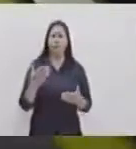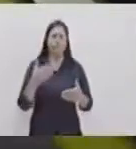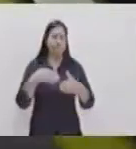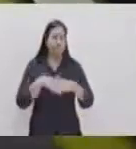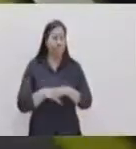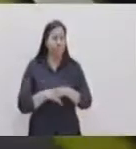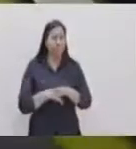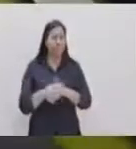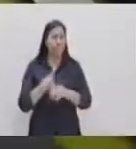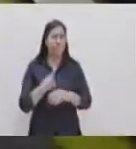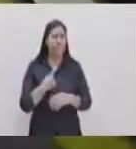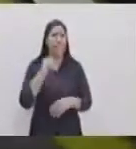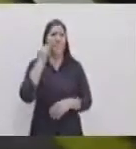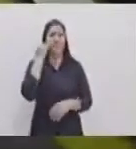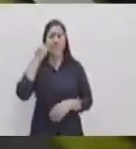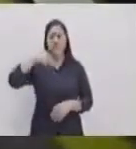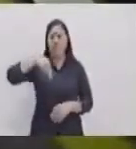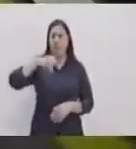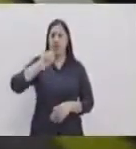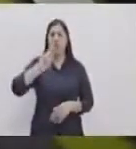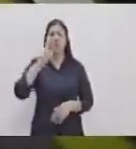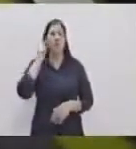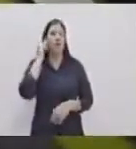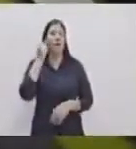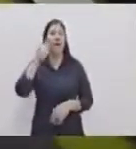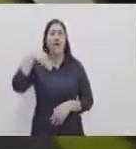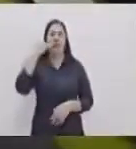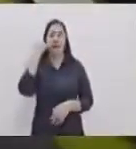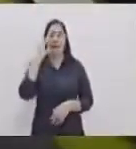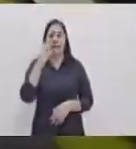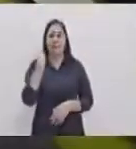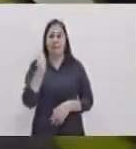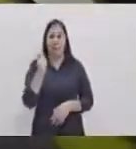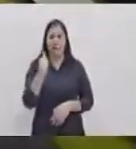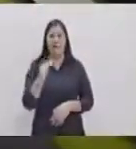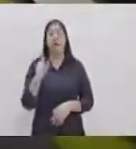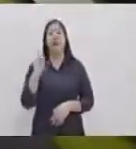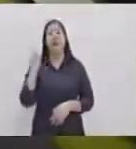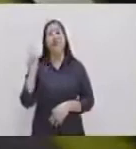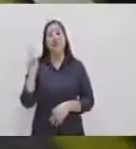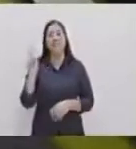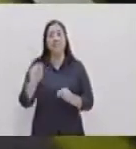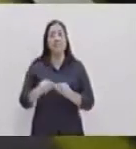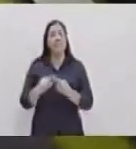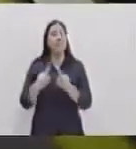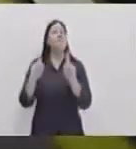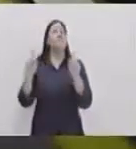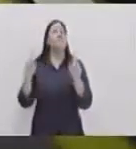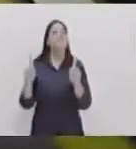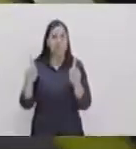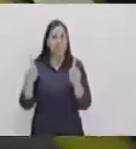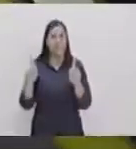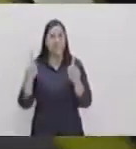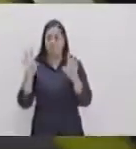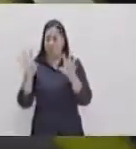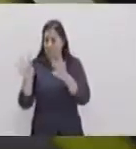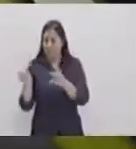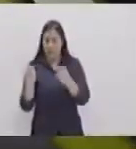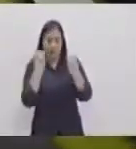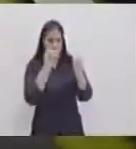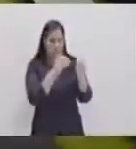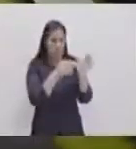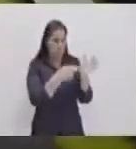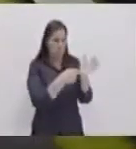de lo que es la nomenclatura inorgánica. En este caso, este compuesto entra dentro del campo de